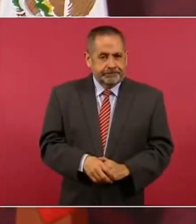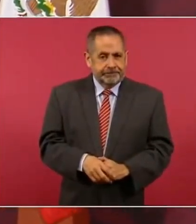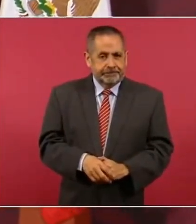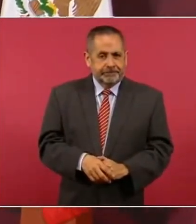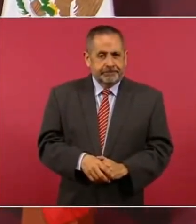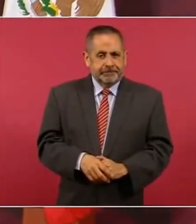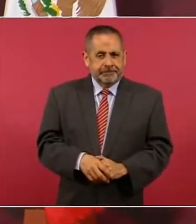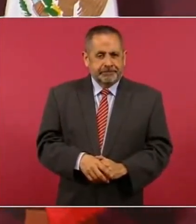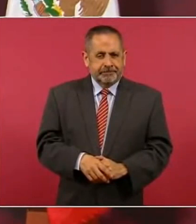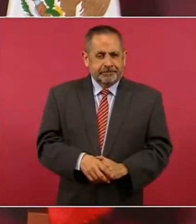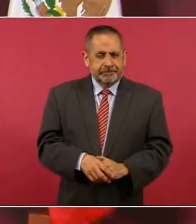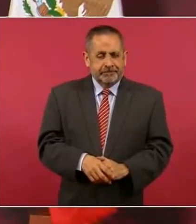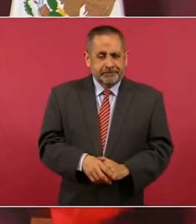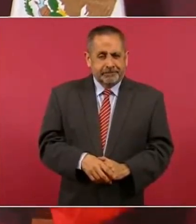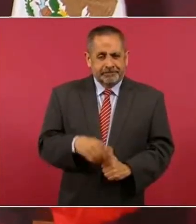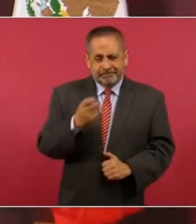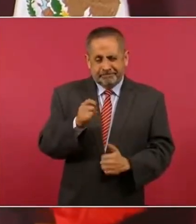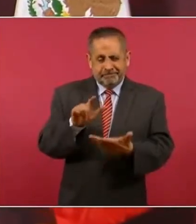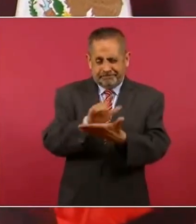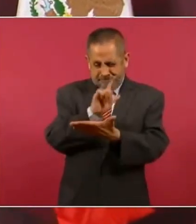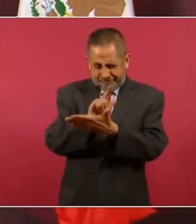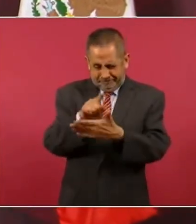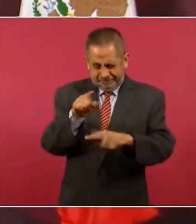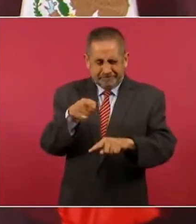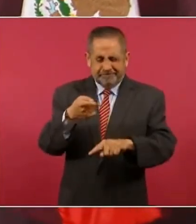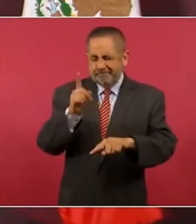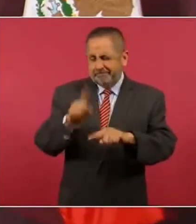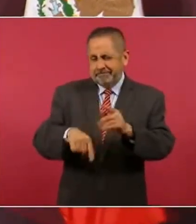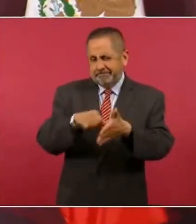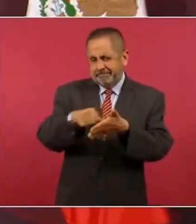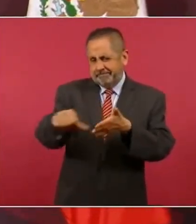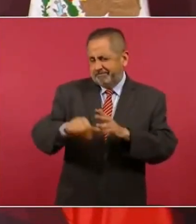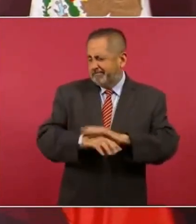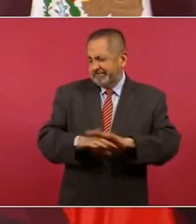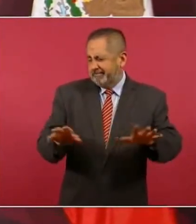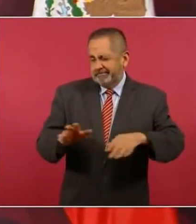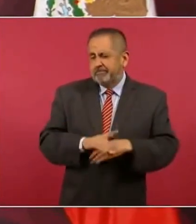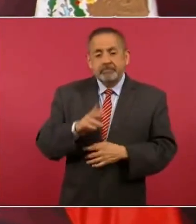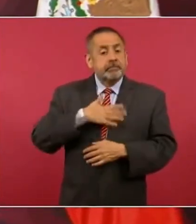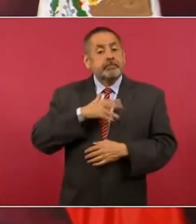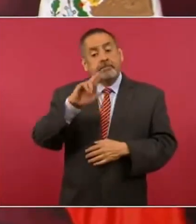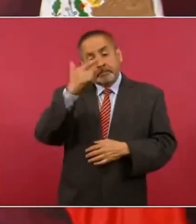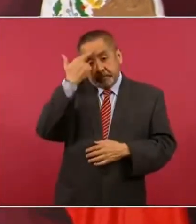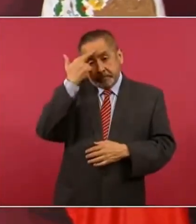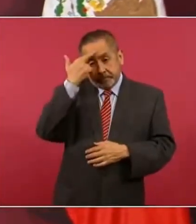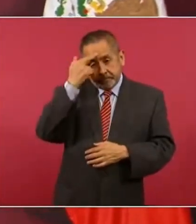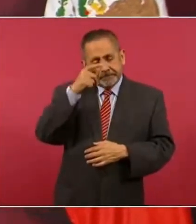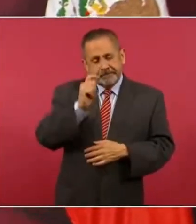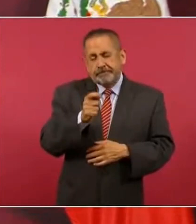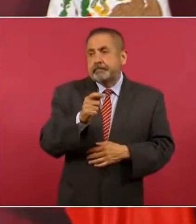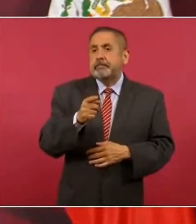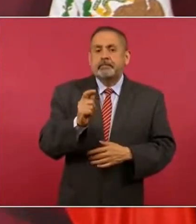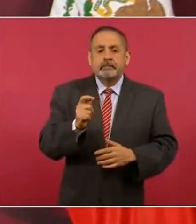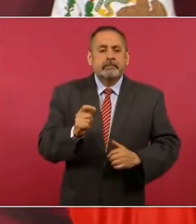esa ley hay que derogarla? Yo recuerdo que en las memorias